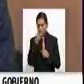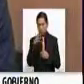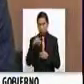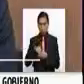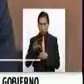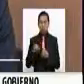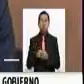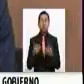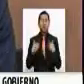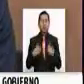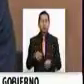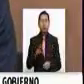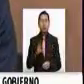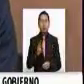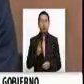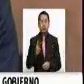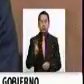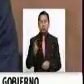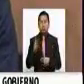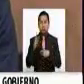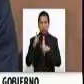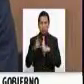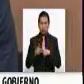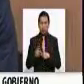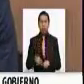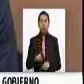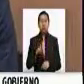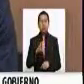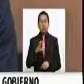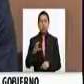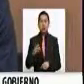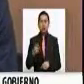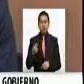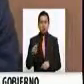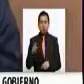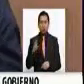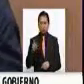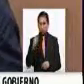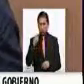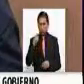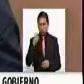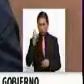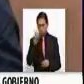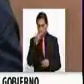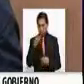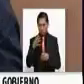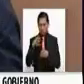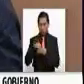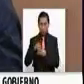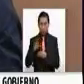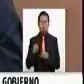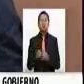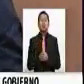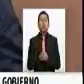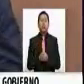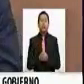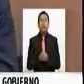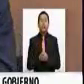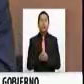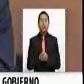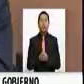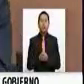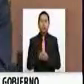hablando de 66 kilogramos con 100 gramos de pasta base de cocaína reiteró el